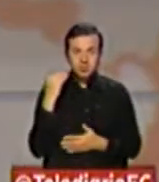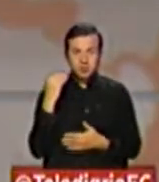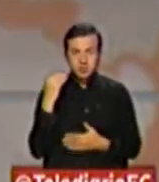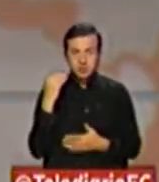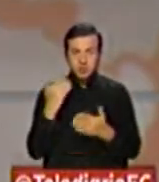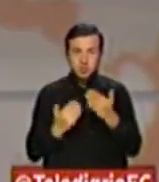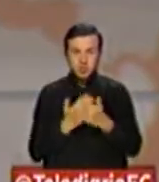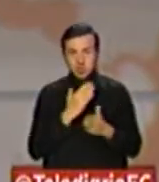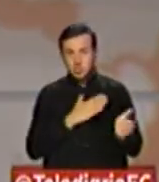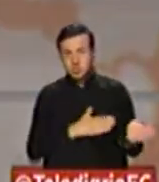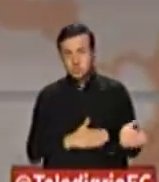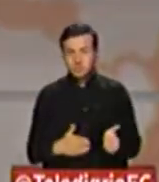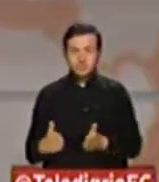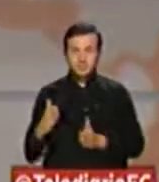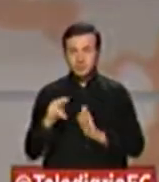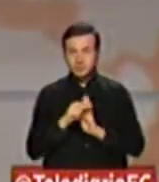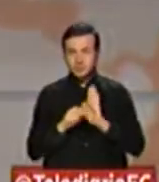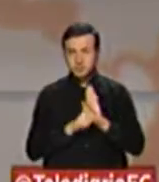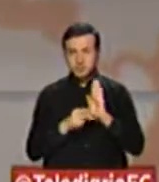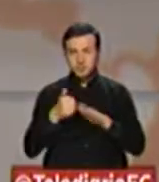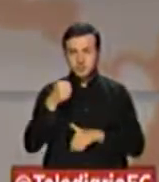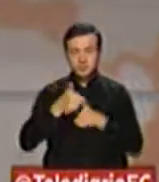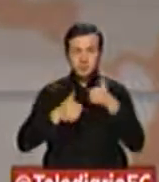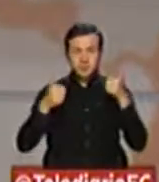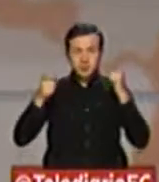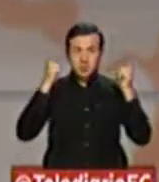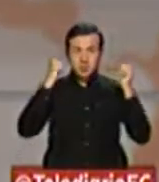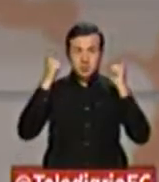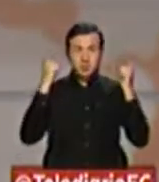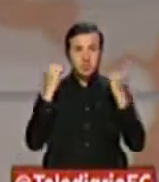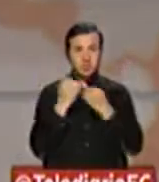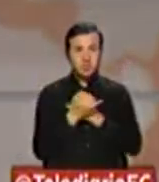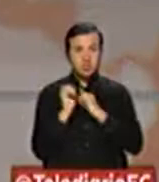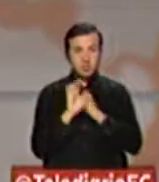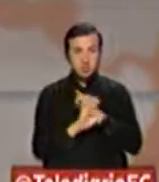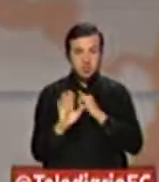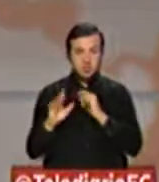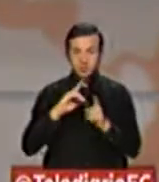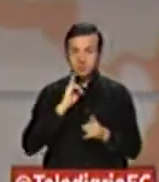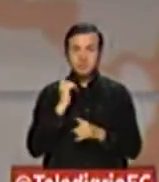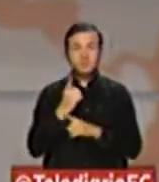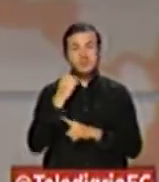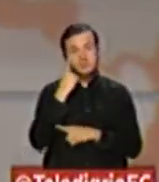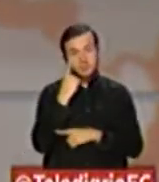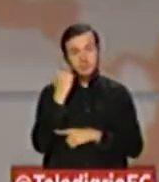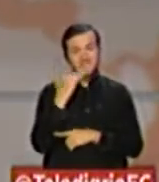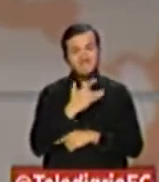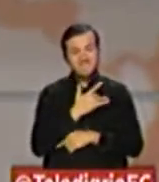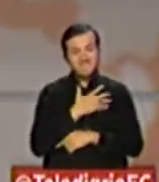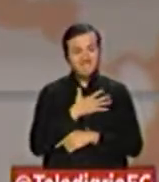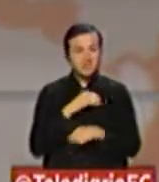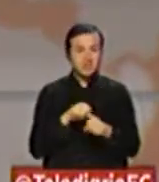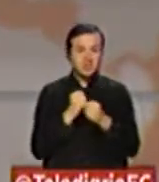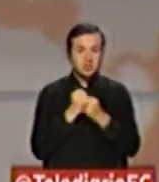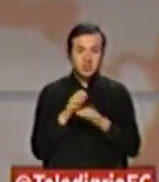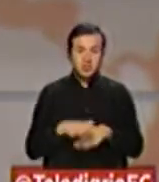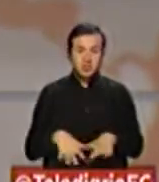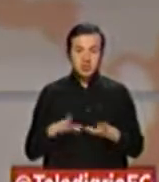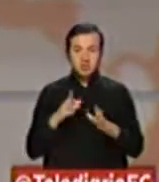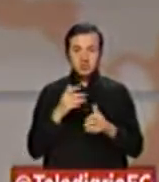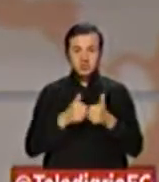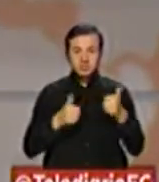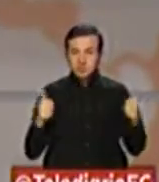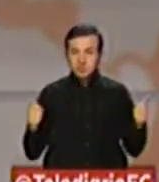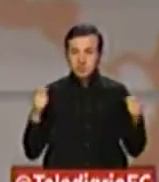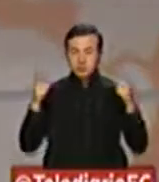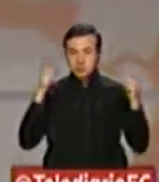un ordenamiento jurídico y unas autoridades de control con independencia. Fue lamentable ver, creo que nos decepcionó como sociedad ver que las ternas que enviaron las